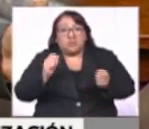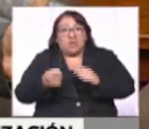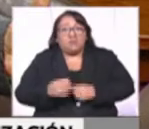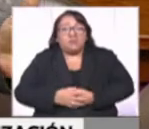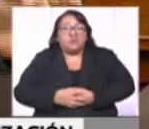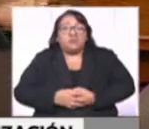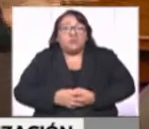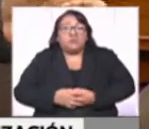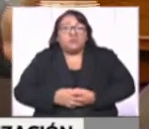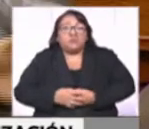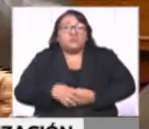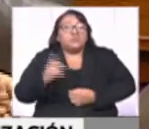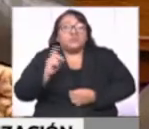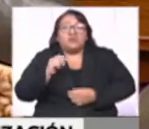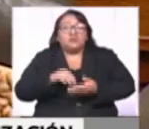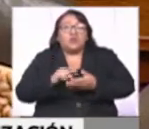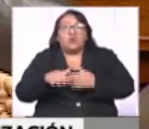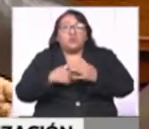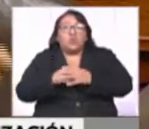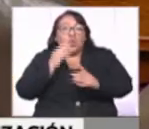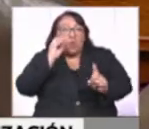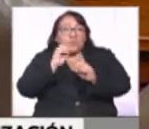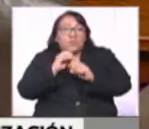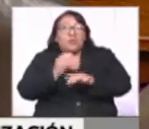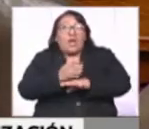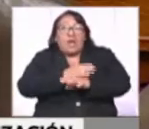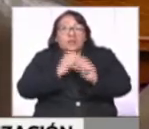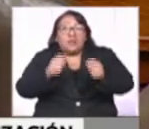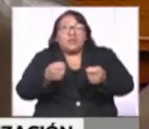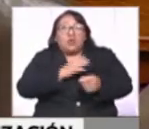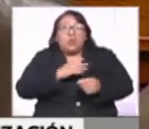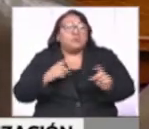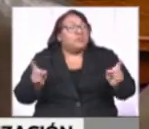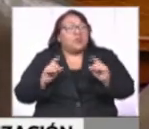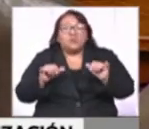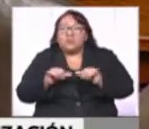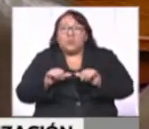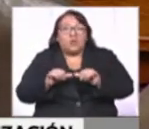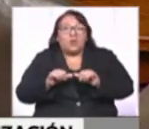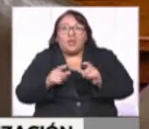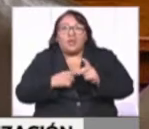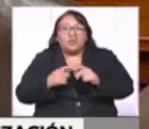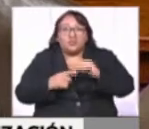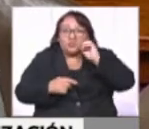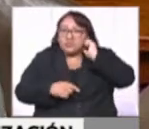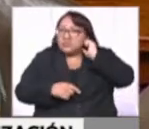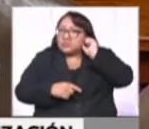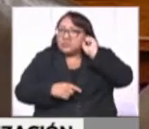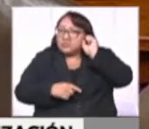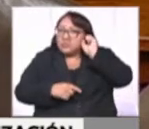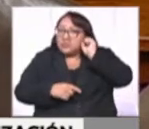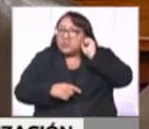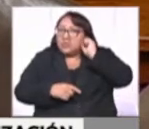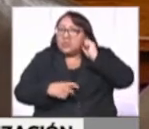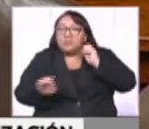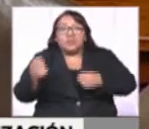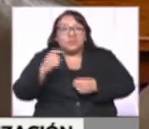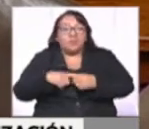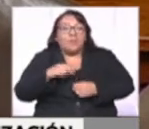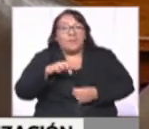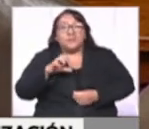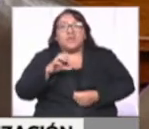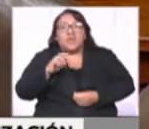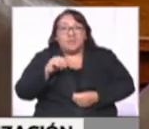reestructuración. Ya no está cumpliendo los objetivos que se le encargó el Estado. En tal sentido, si bien es cierto, pertenece a la